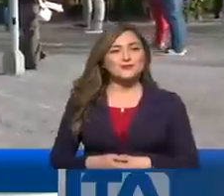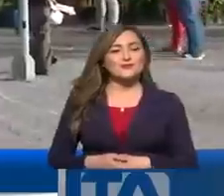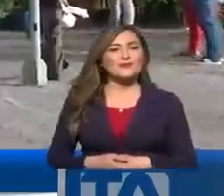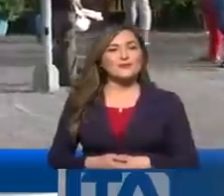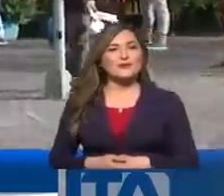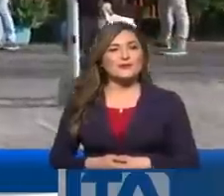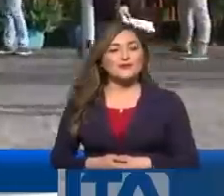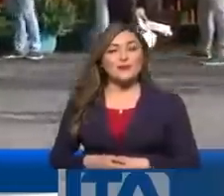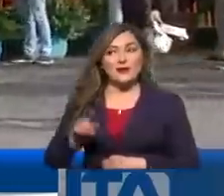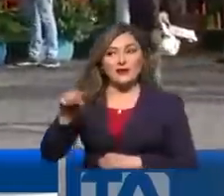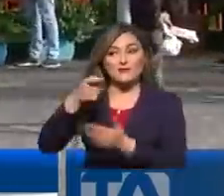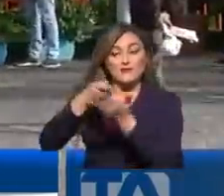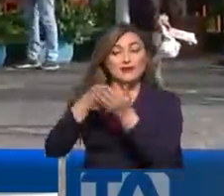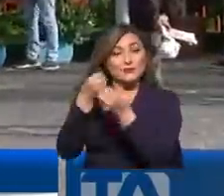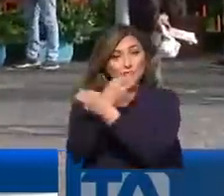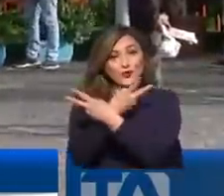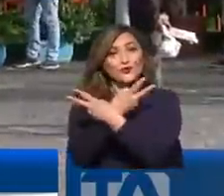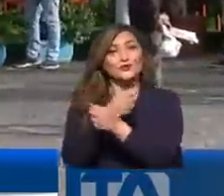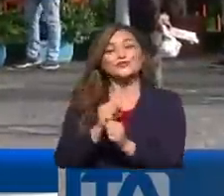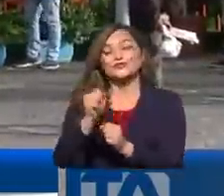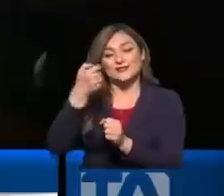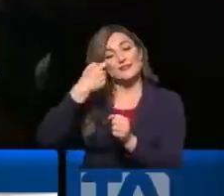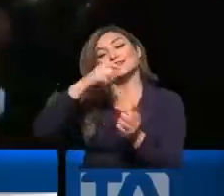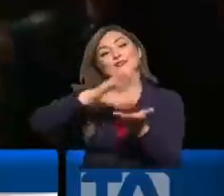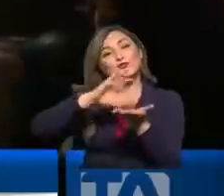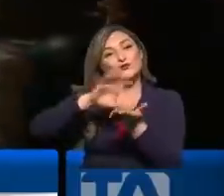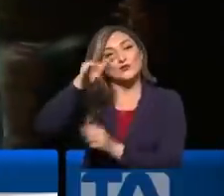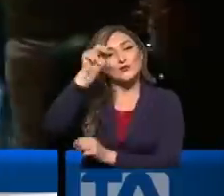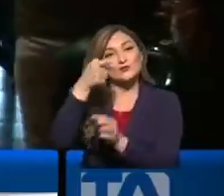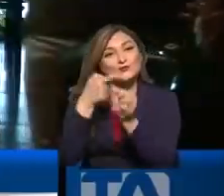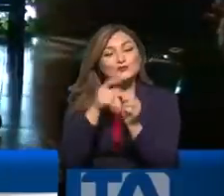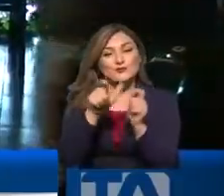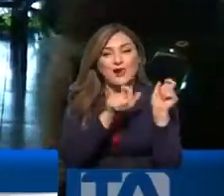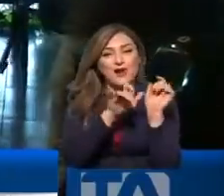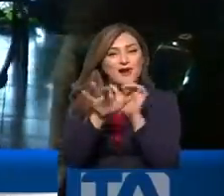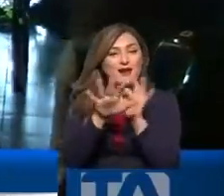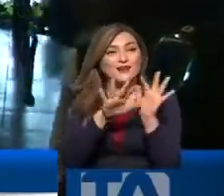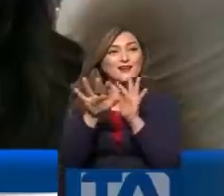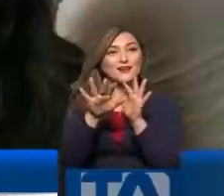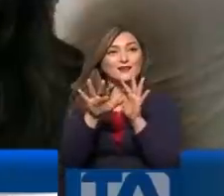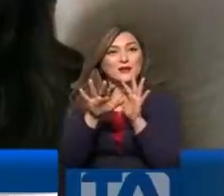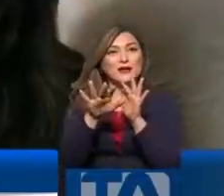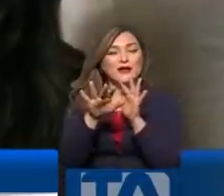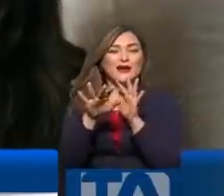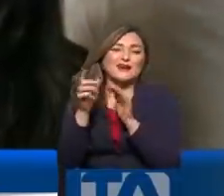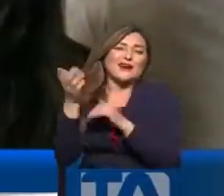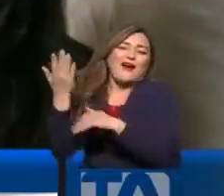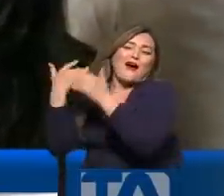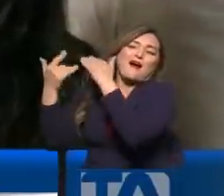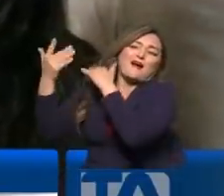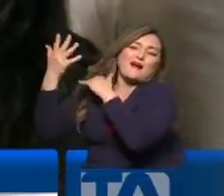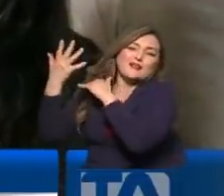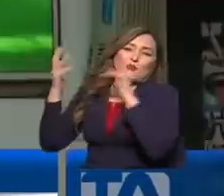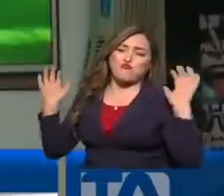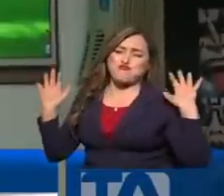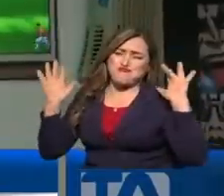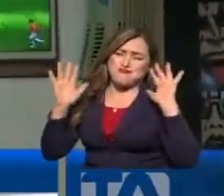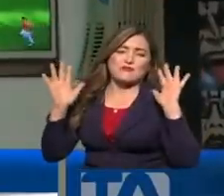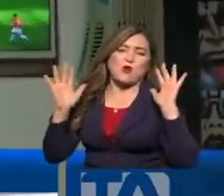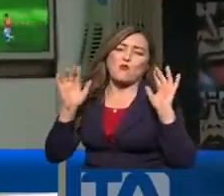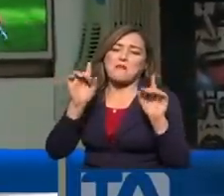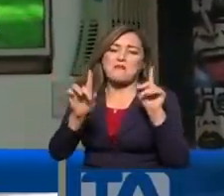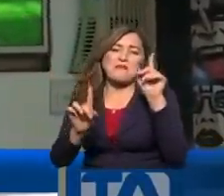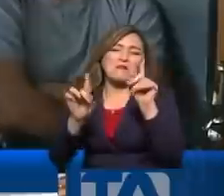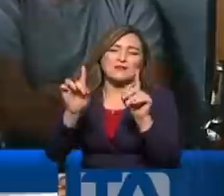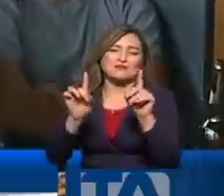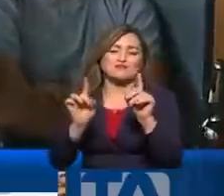En la tradicional Plaza Foya, en el centro norte de Quito, decenas de personas, aunque no como se acostumbraba en tiempos prepandemia, disfrutaron